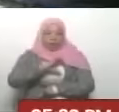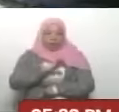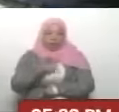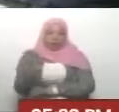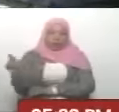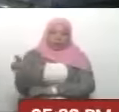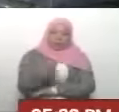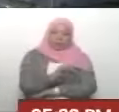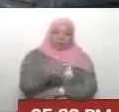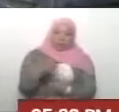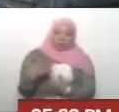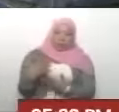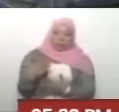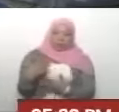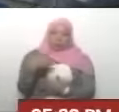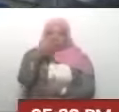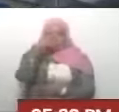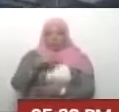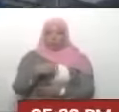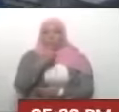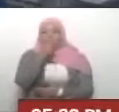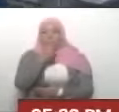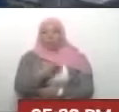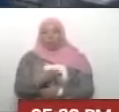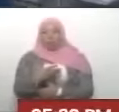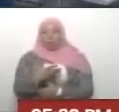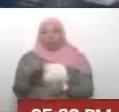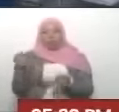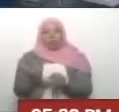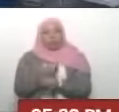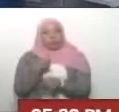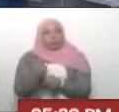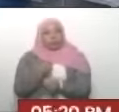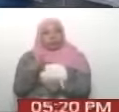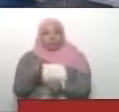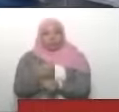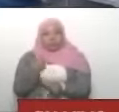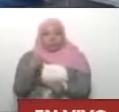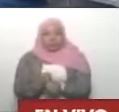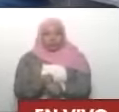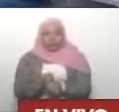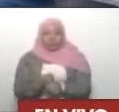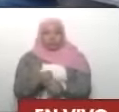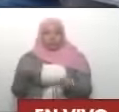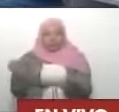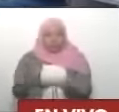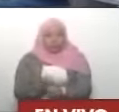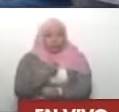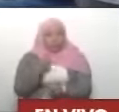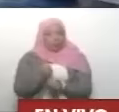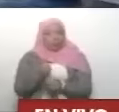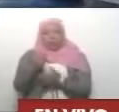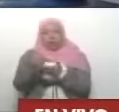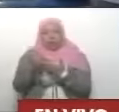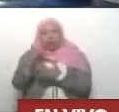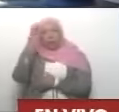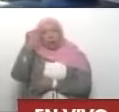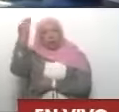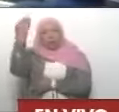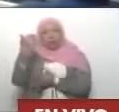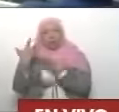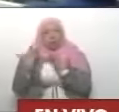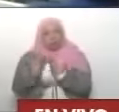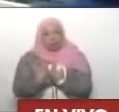Eso quiere decir que el año está bueno porque estamos trabajando. Y el que trabaja, Dios lo ayuda, Dios lo